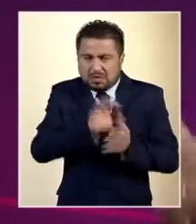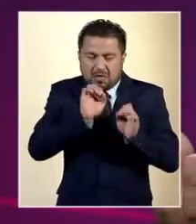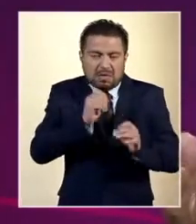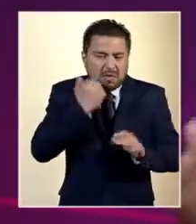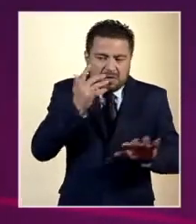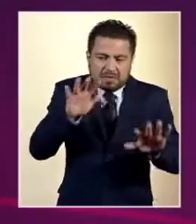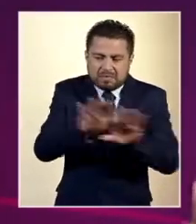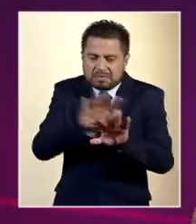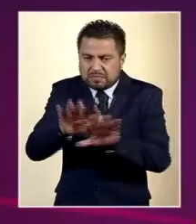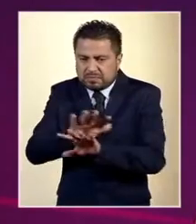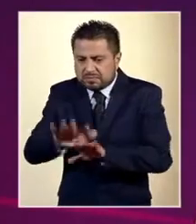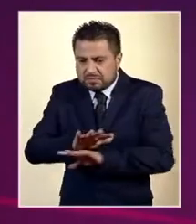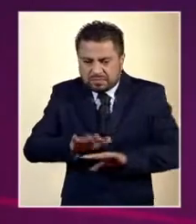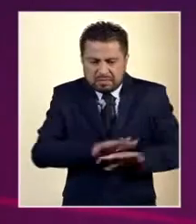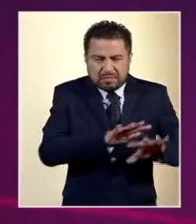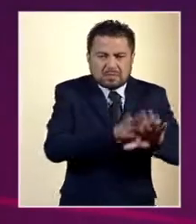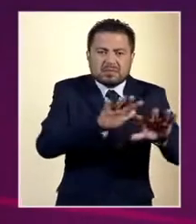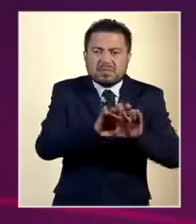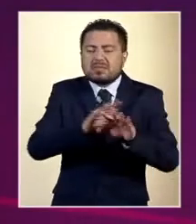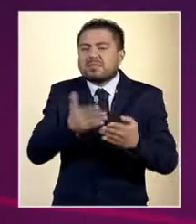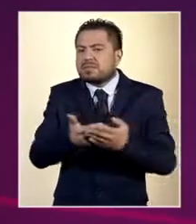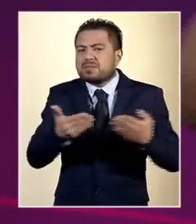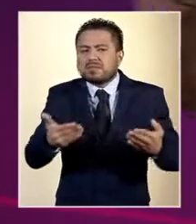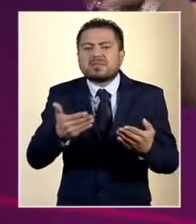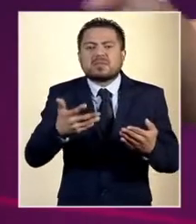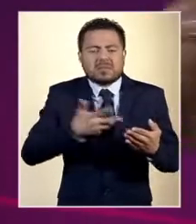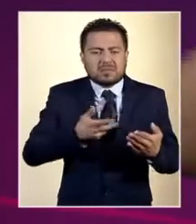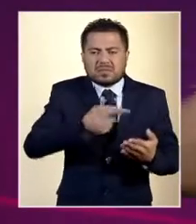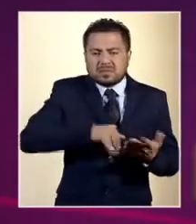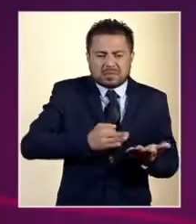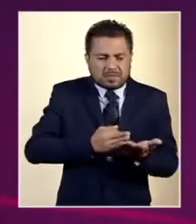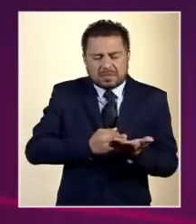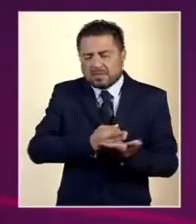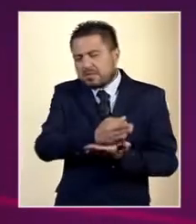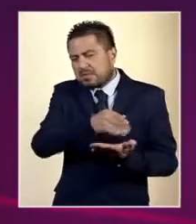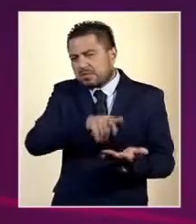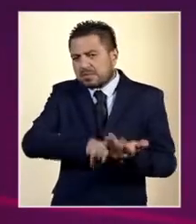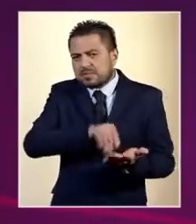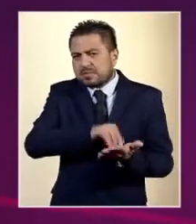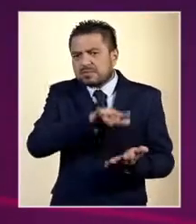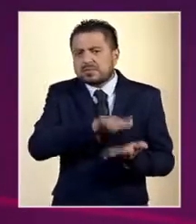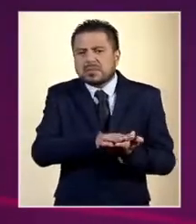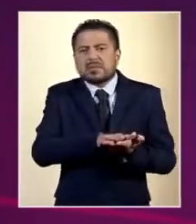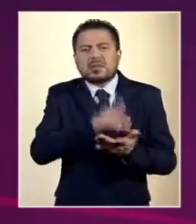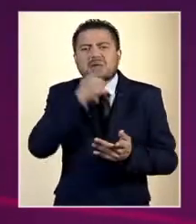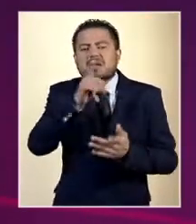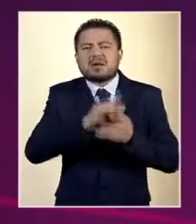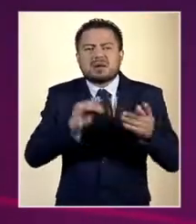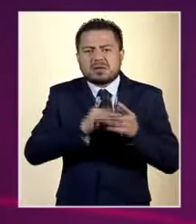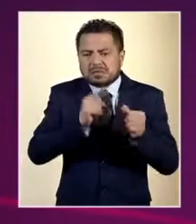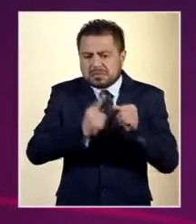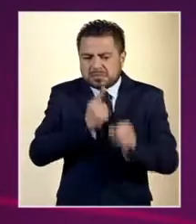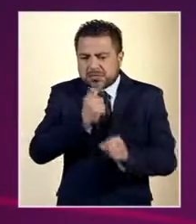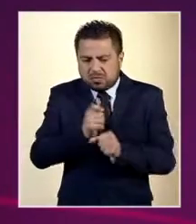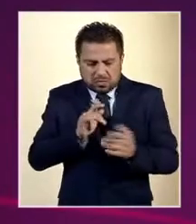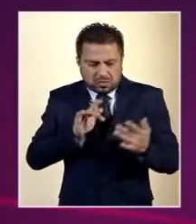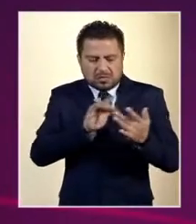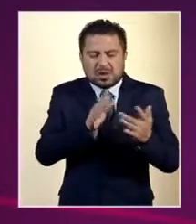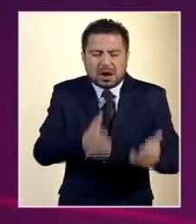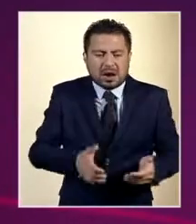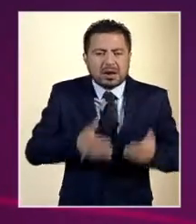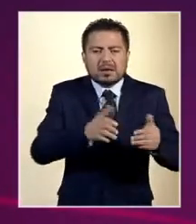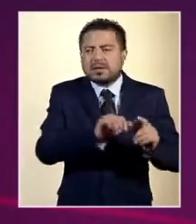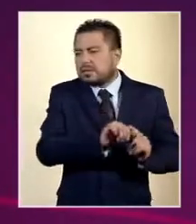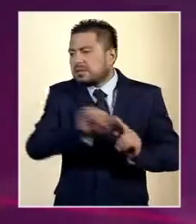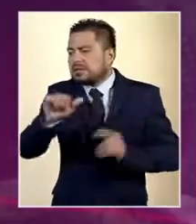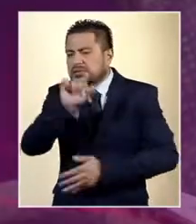quieren cambiar esas condiciones, y entonces tenemos un trayecto que va, digamos, de este primer contacto en calle a